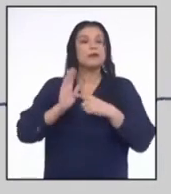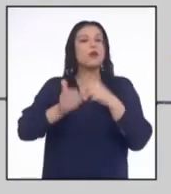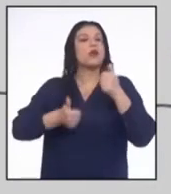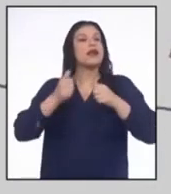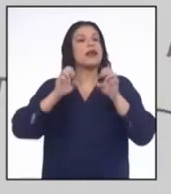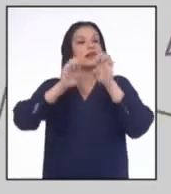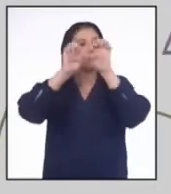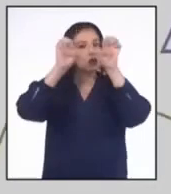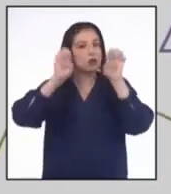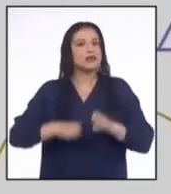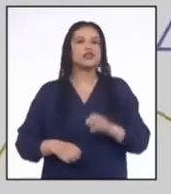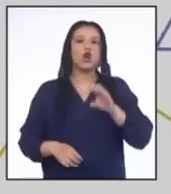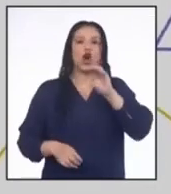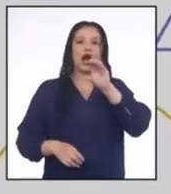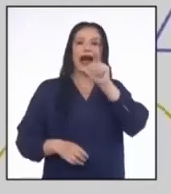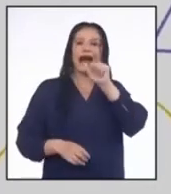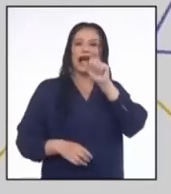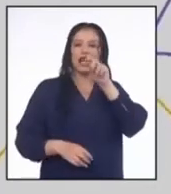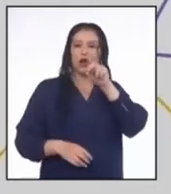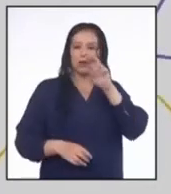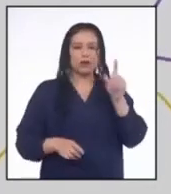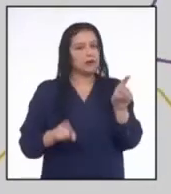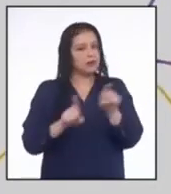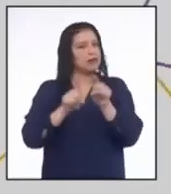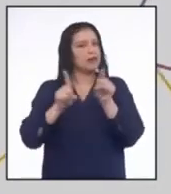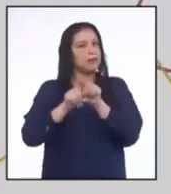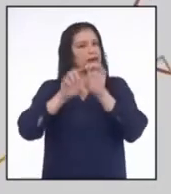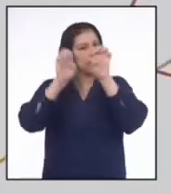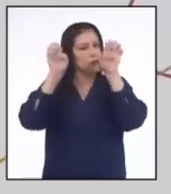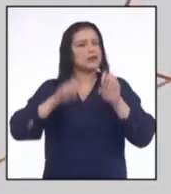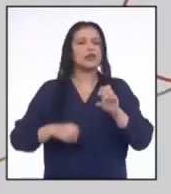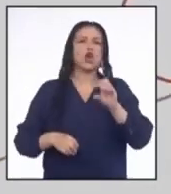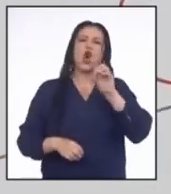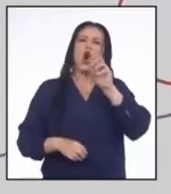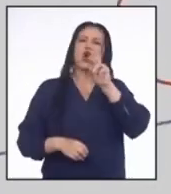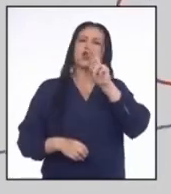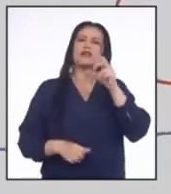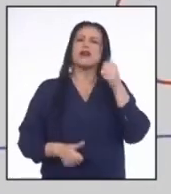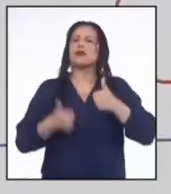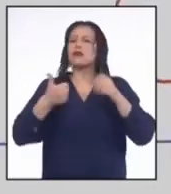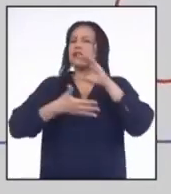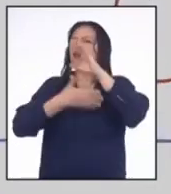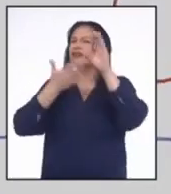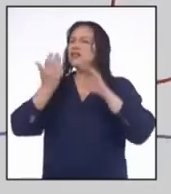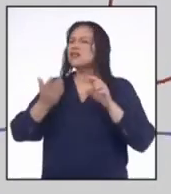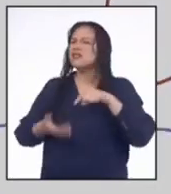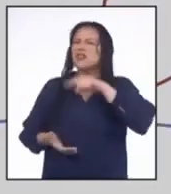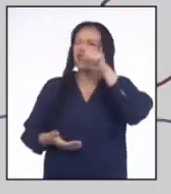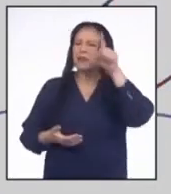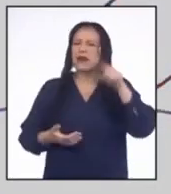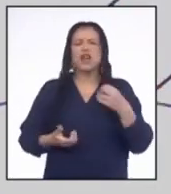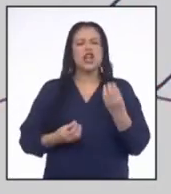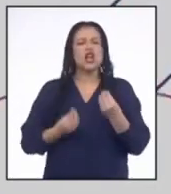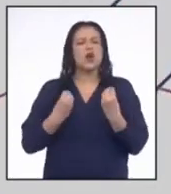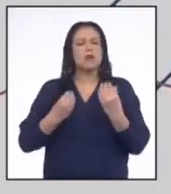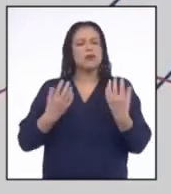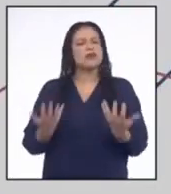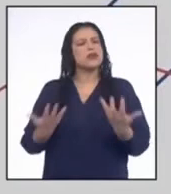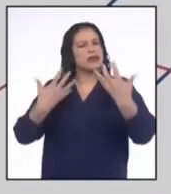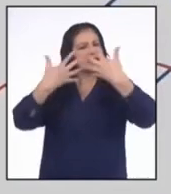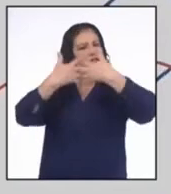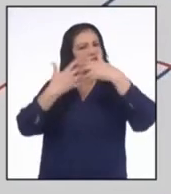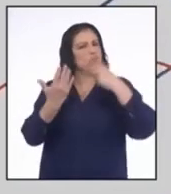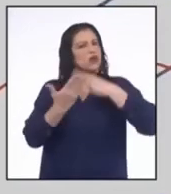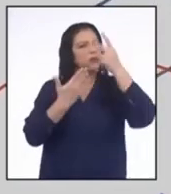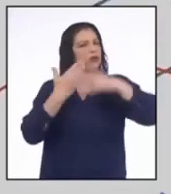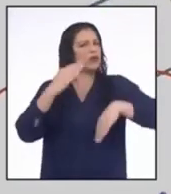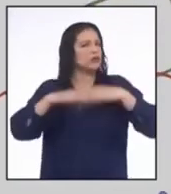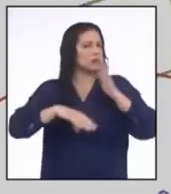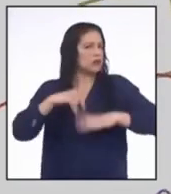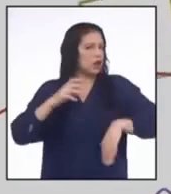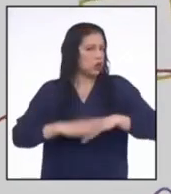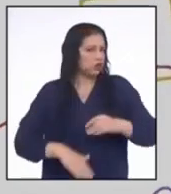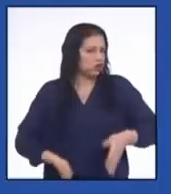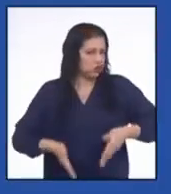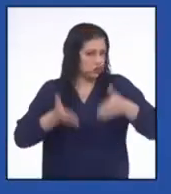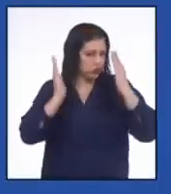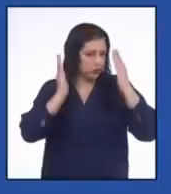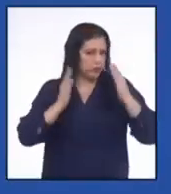ecuación canónica y ordinaria. ¿Qué características tiene la parábola y cómo se relaciona con los proyectos de construcción?